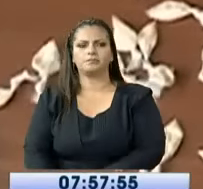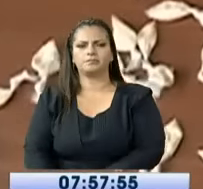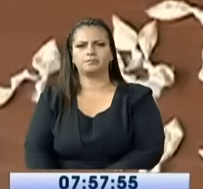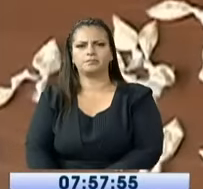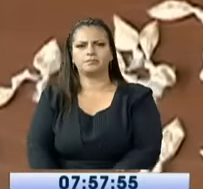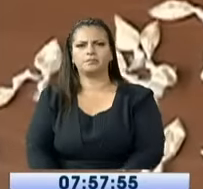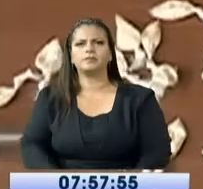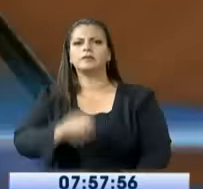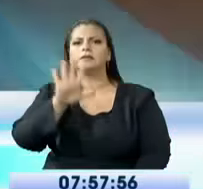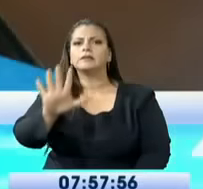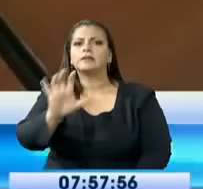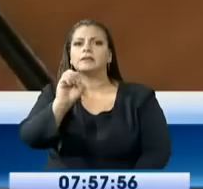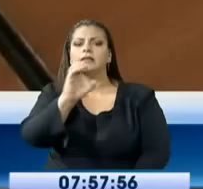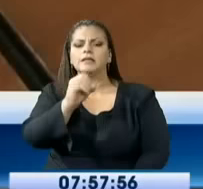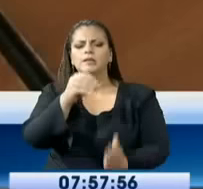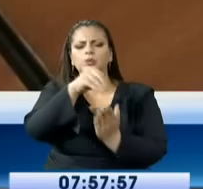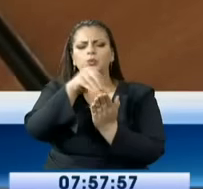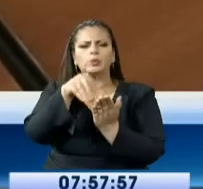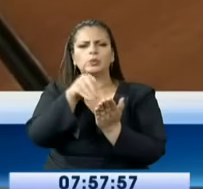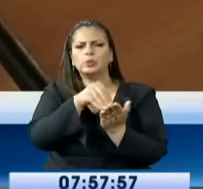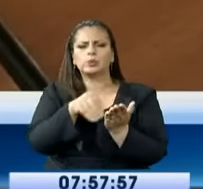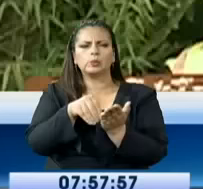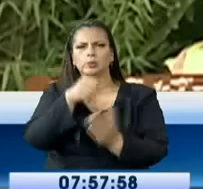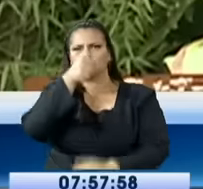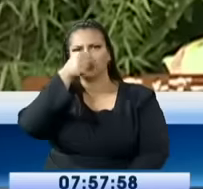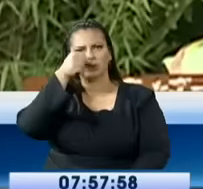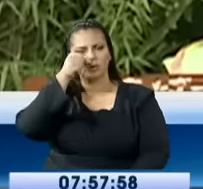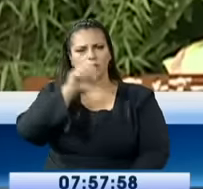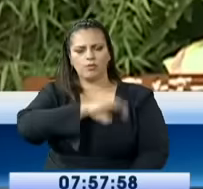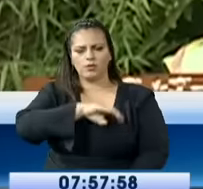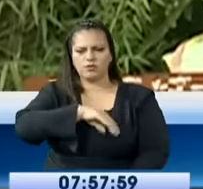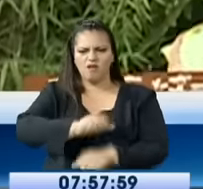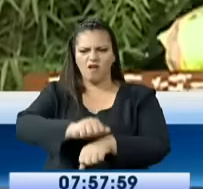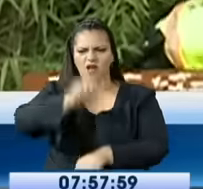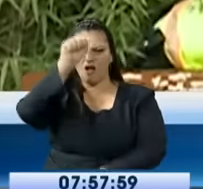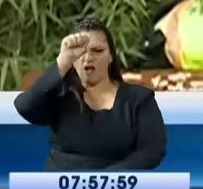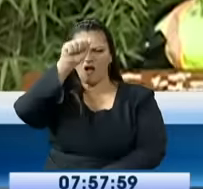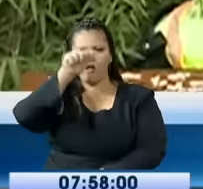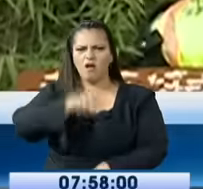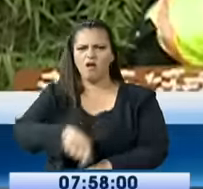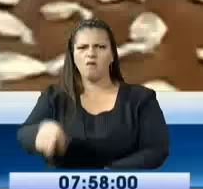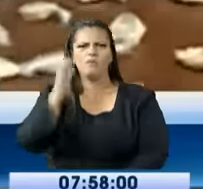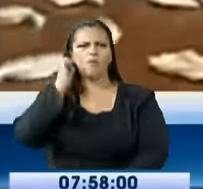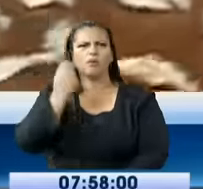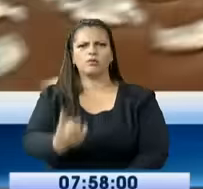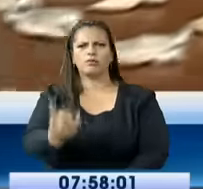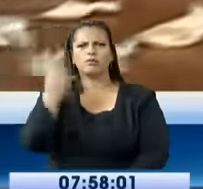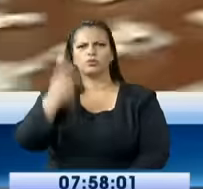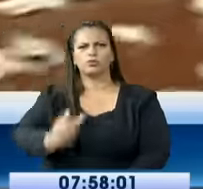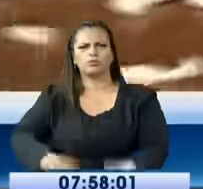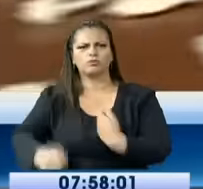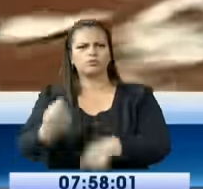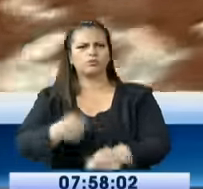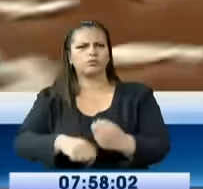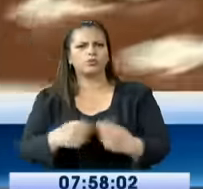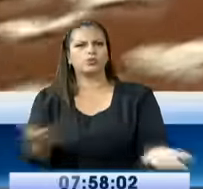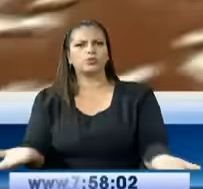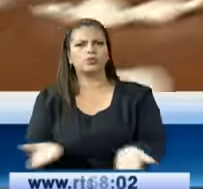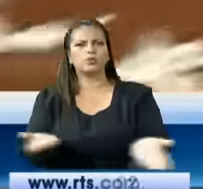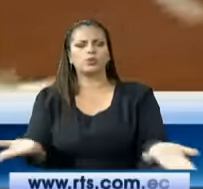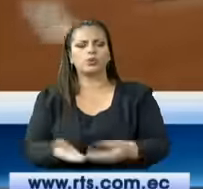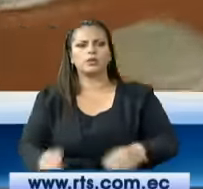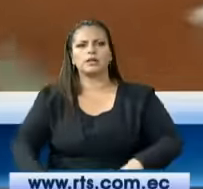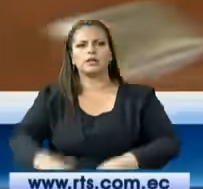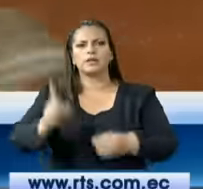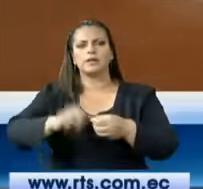Alrededor de 500 dosis de estupefacientes fueron incautadas por la Policía Nacional. El alcaloide pretendía ser comercializado en el centro histórico